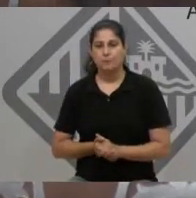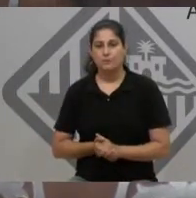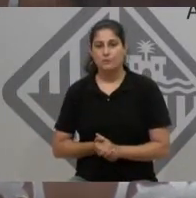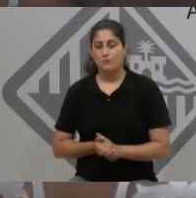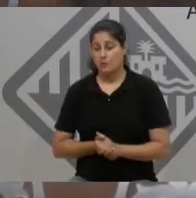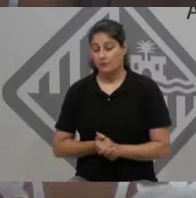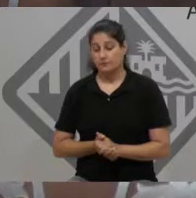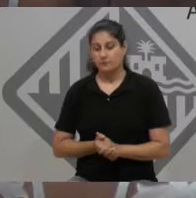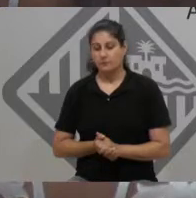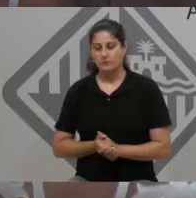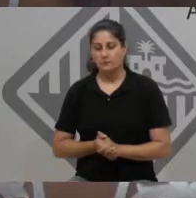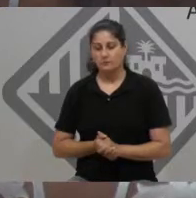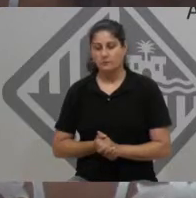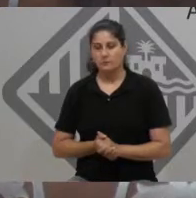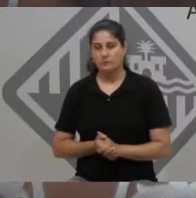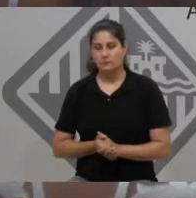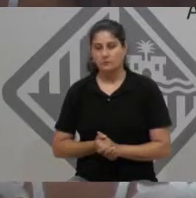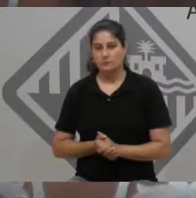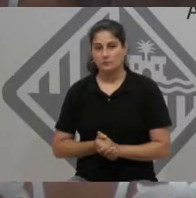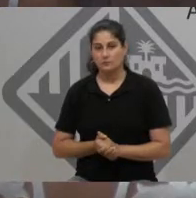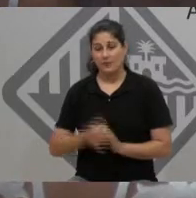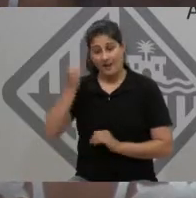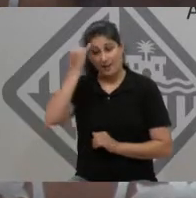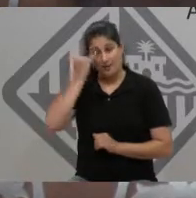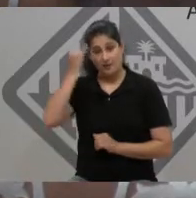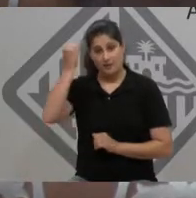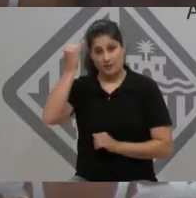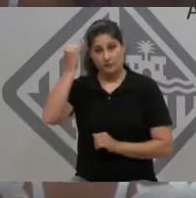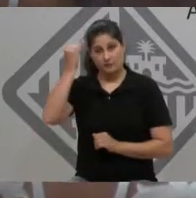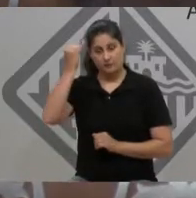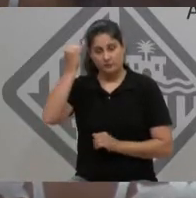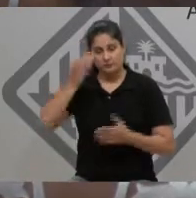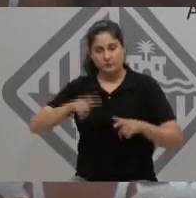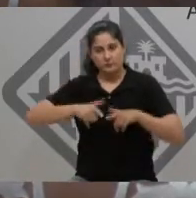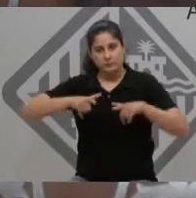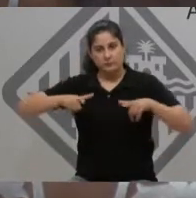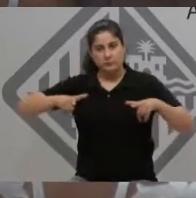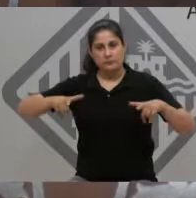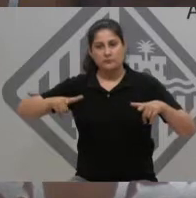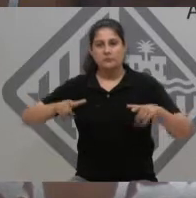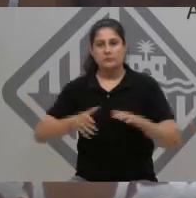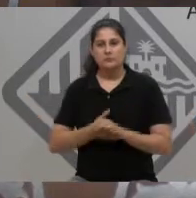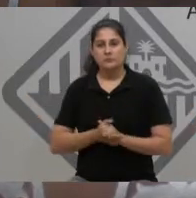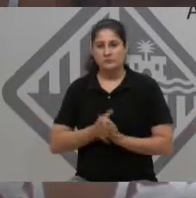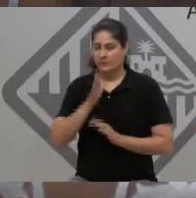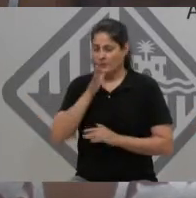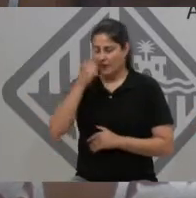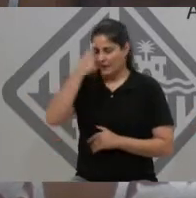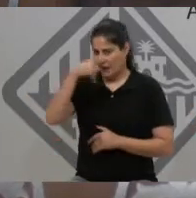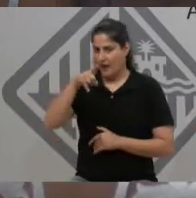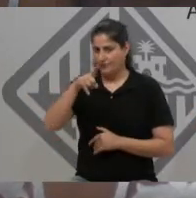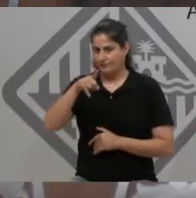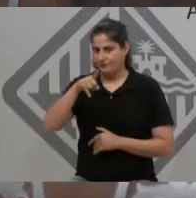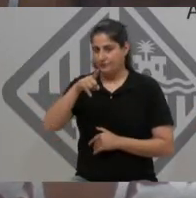nos referimos a aumentar las iniciativas y decimos aumentar, porque somos conscientes